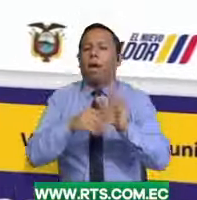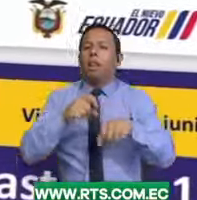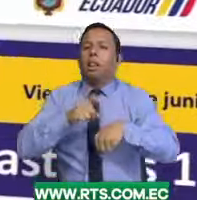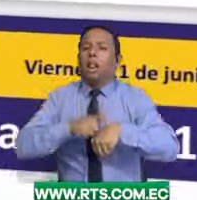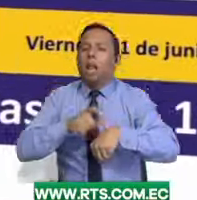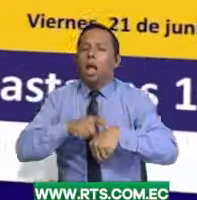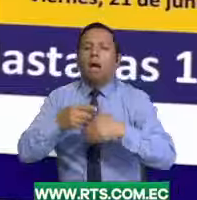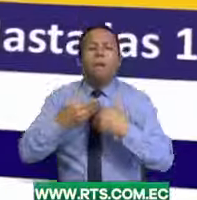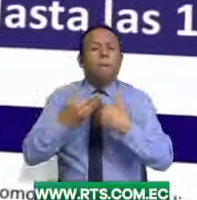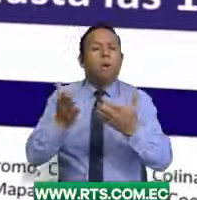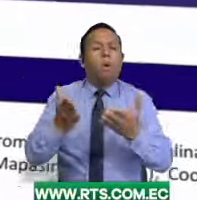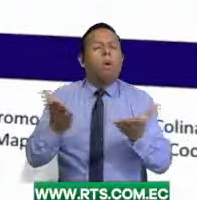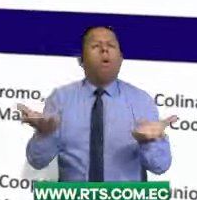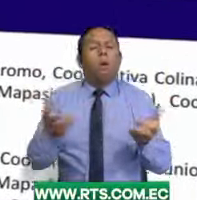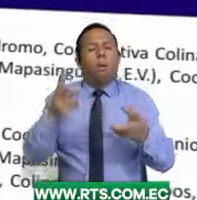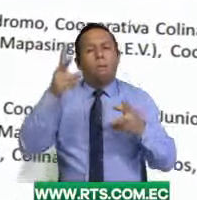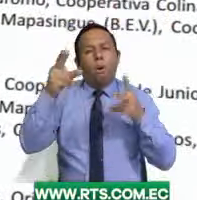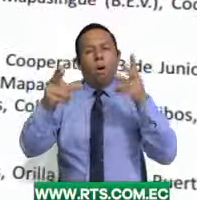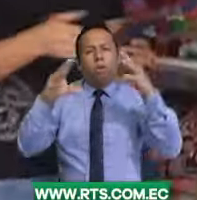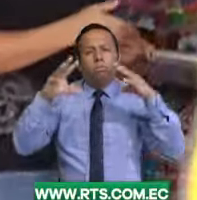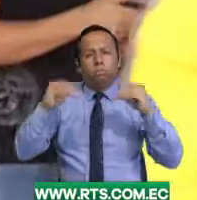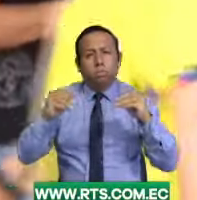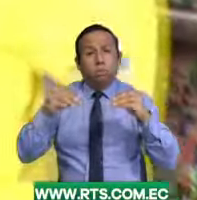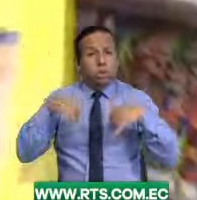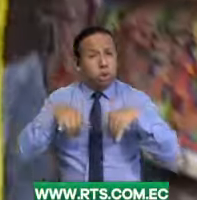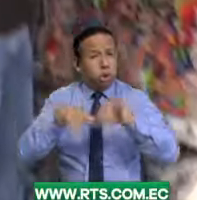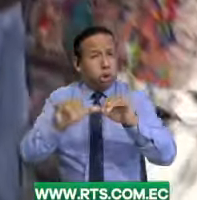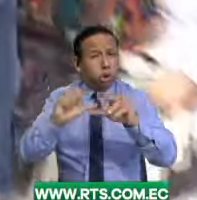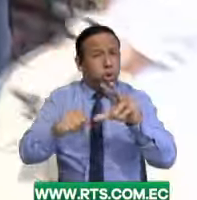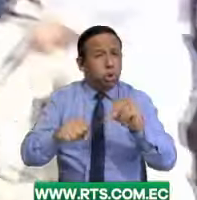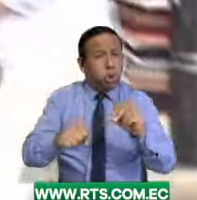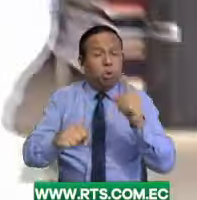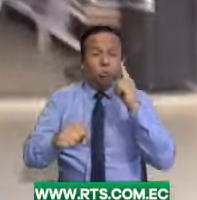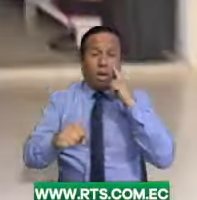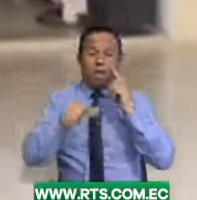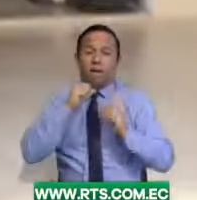iban a mantenerse durante los próximos días. Informó